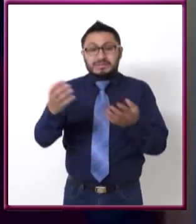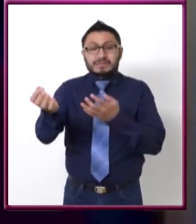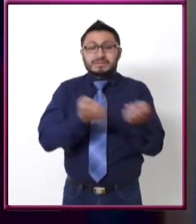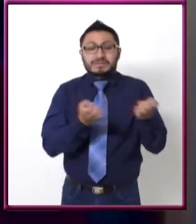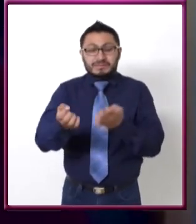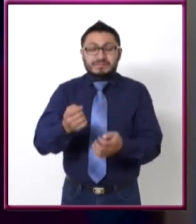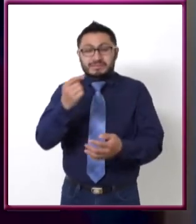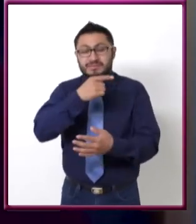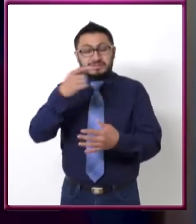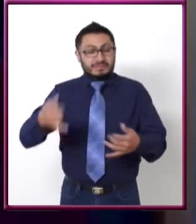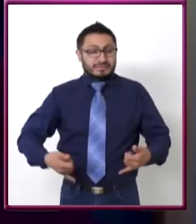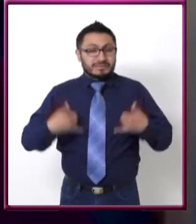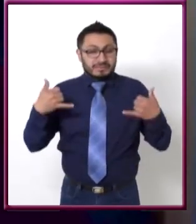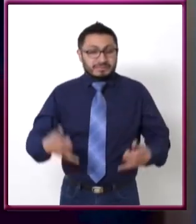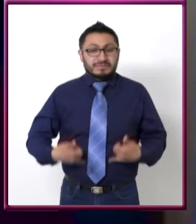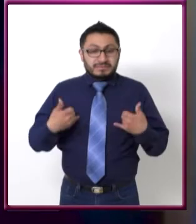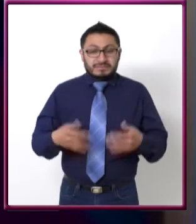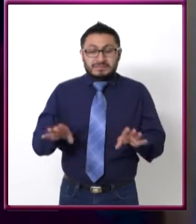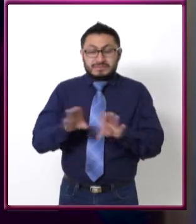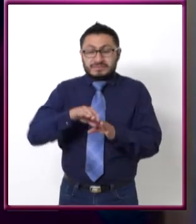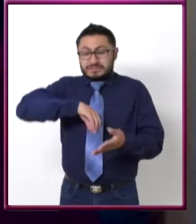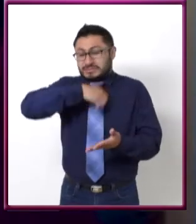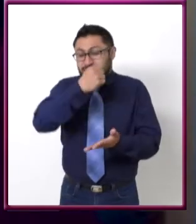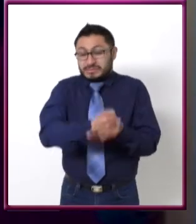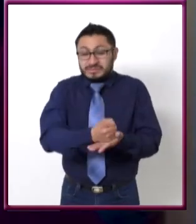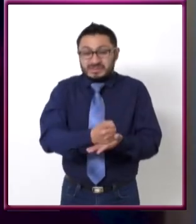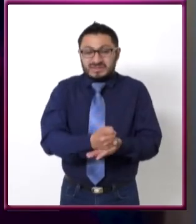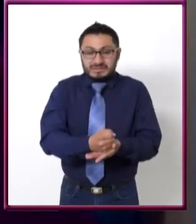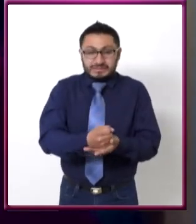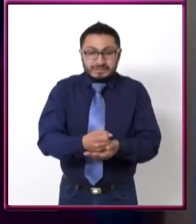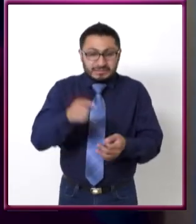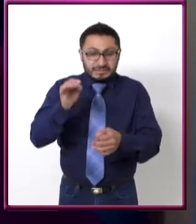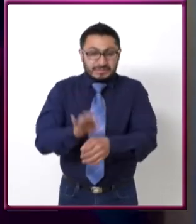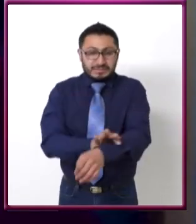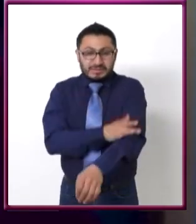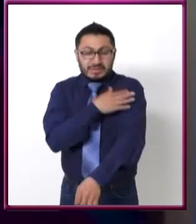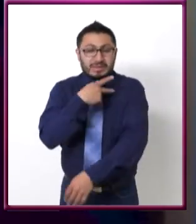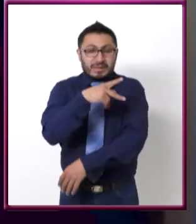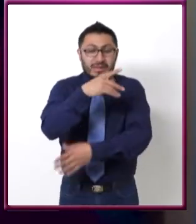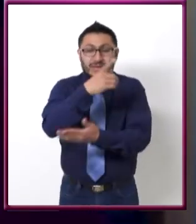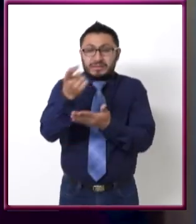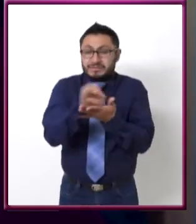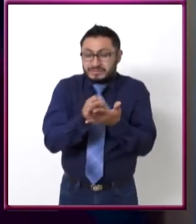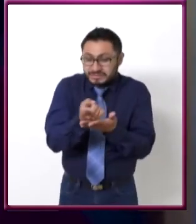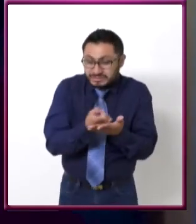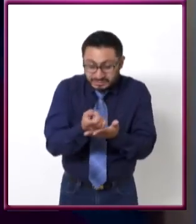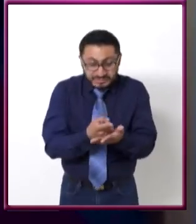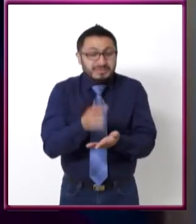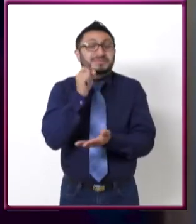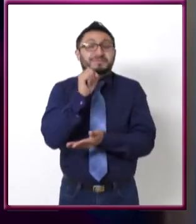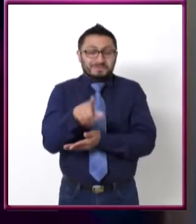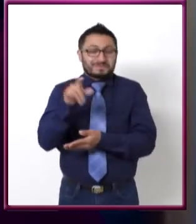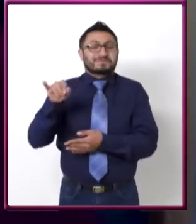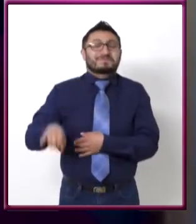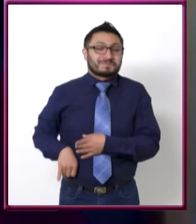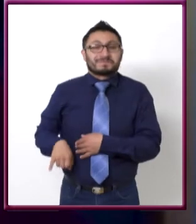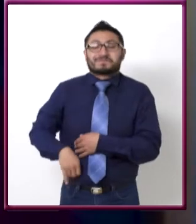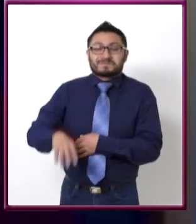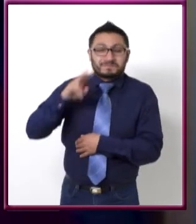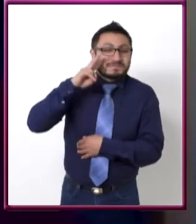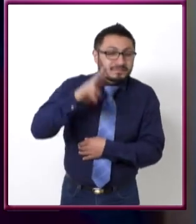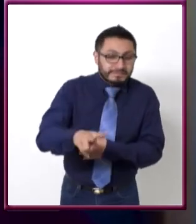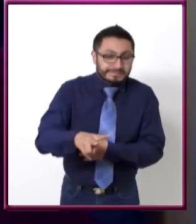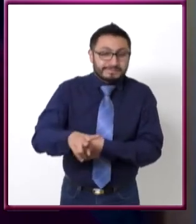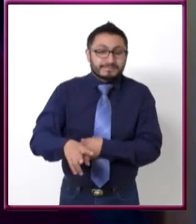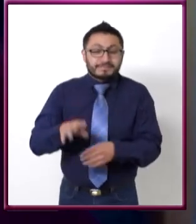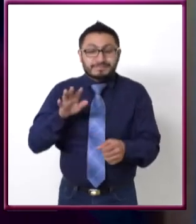el ejercicio de estos jóvenes que están plasmando pues las emociones en sus dibujos, también es